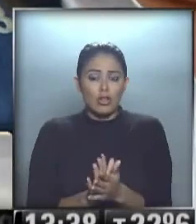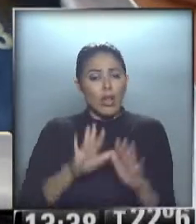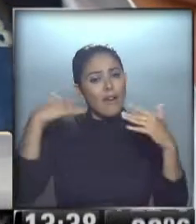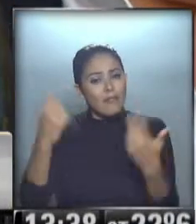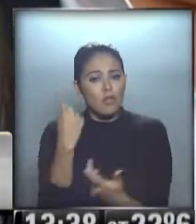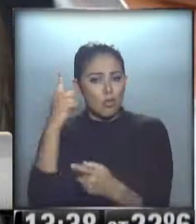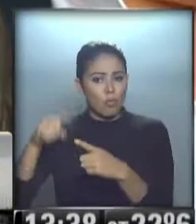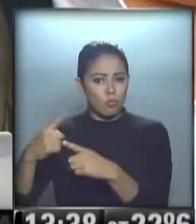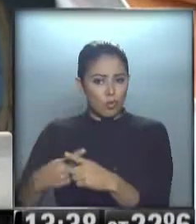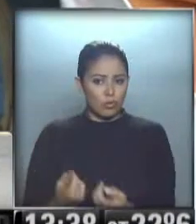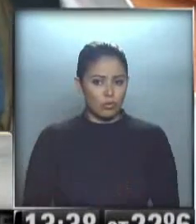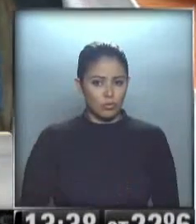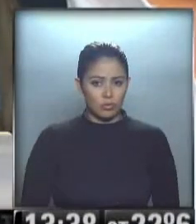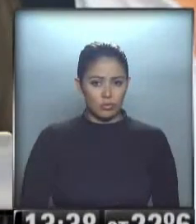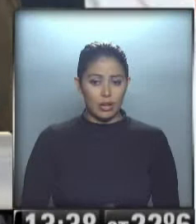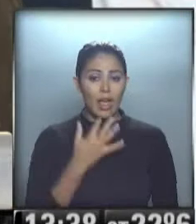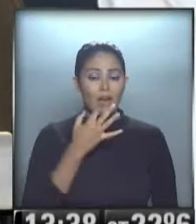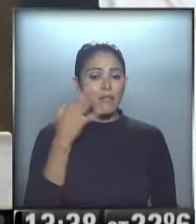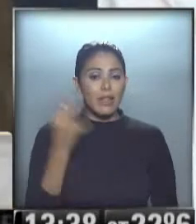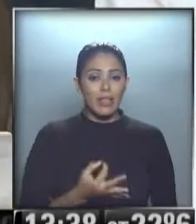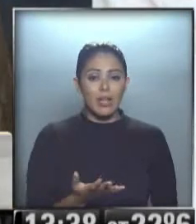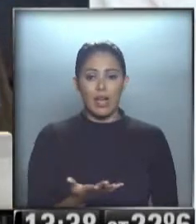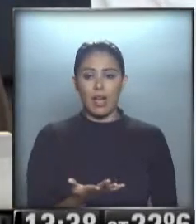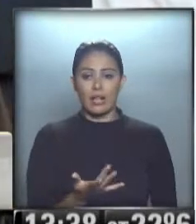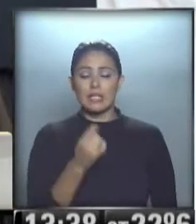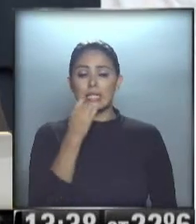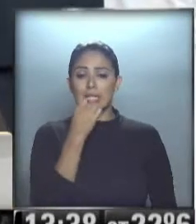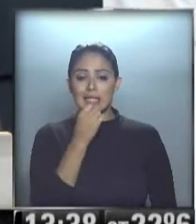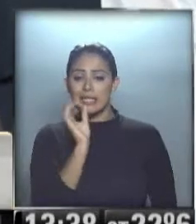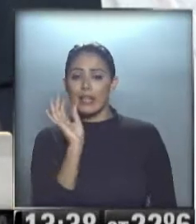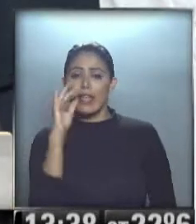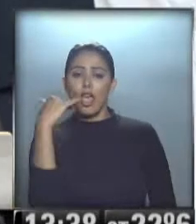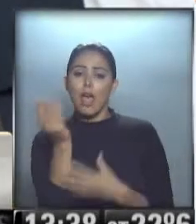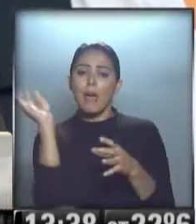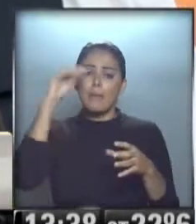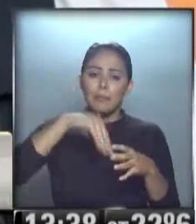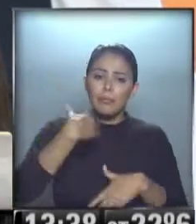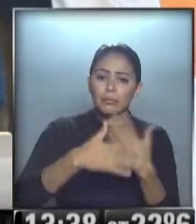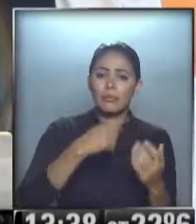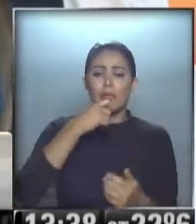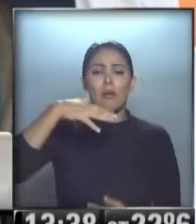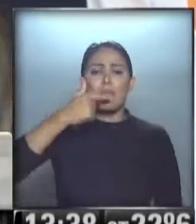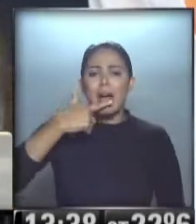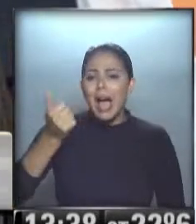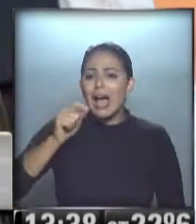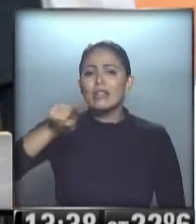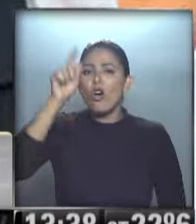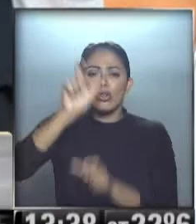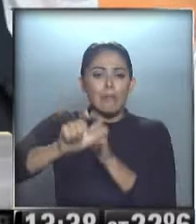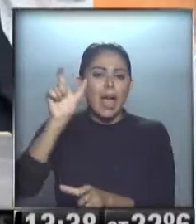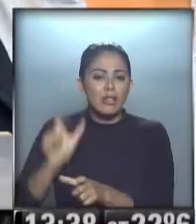partidaria, porque la verdad que involucrar a Massa u a otras